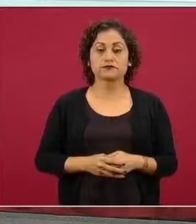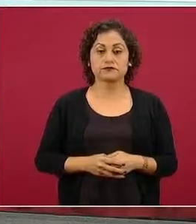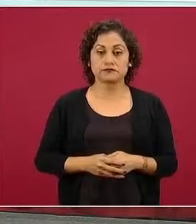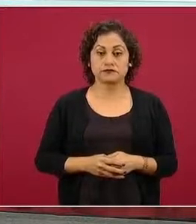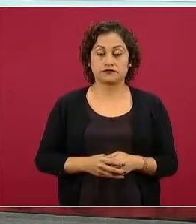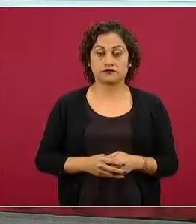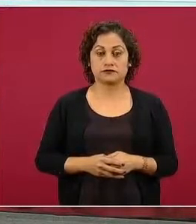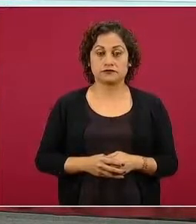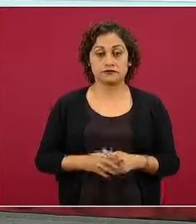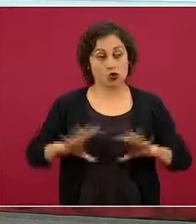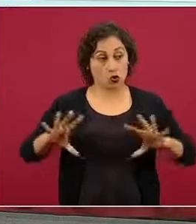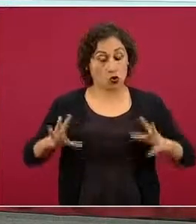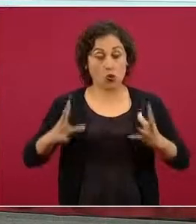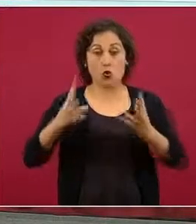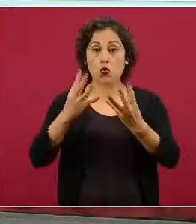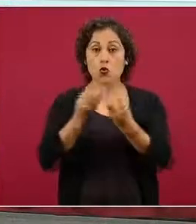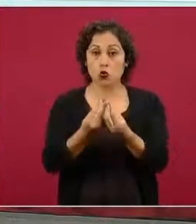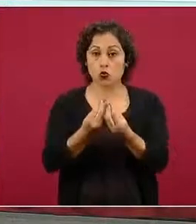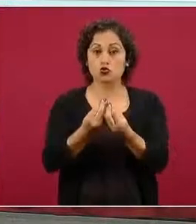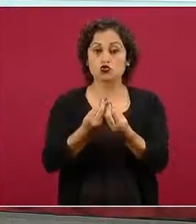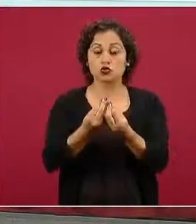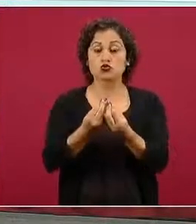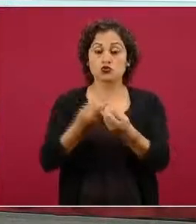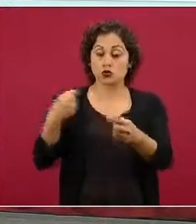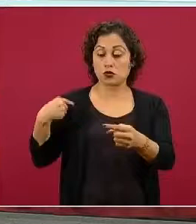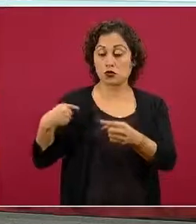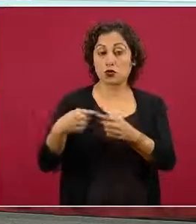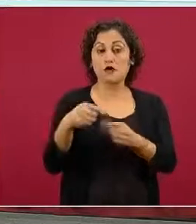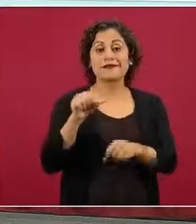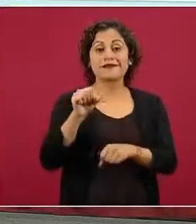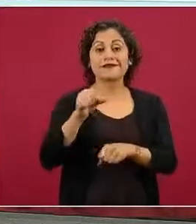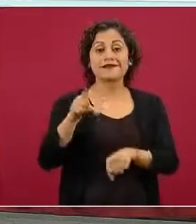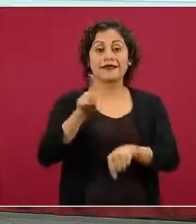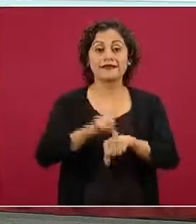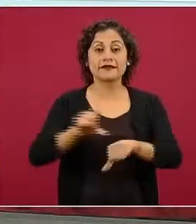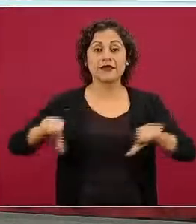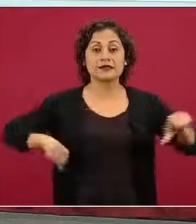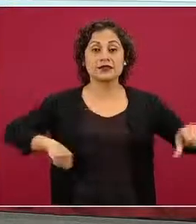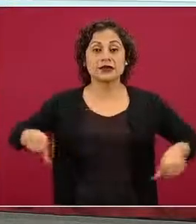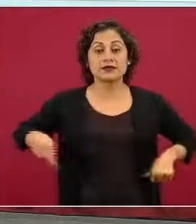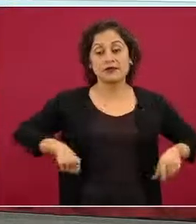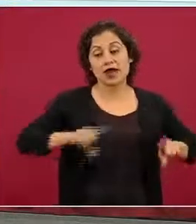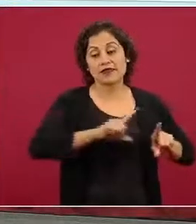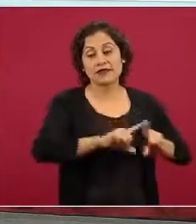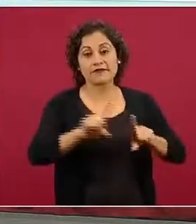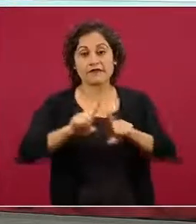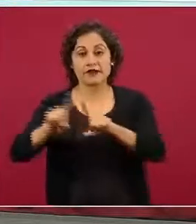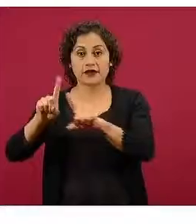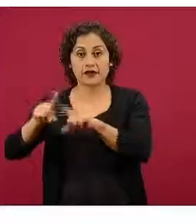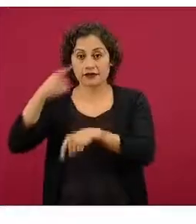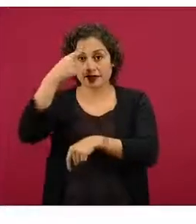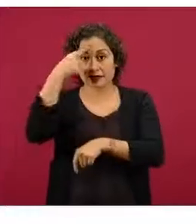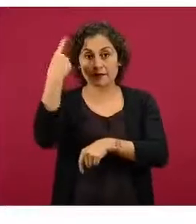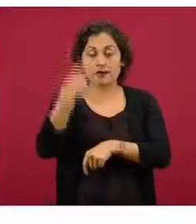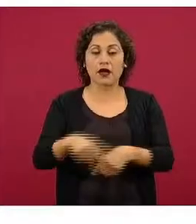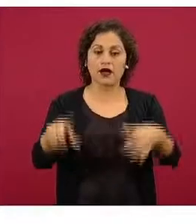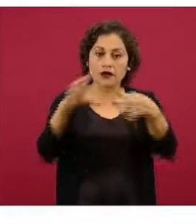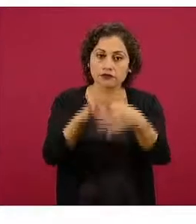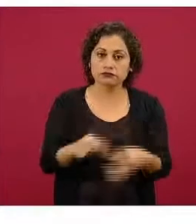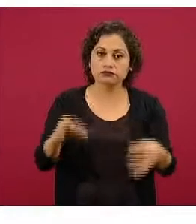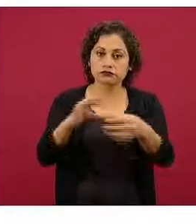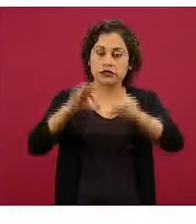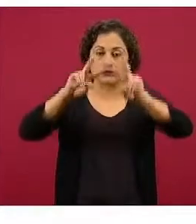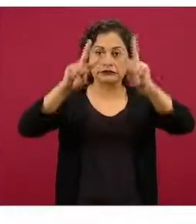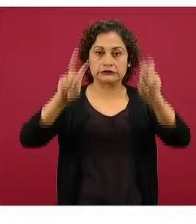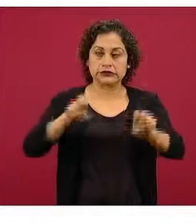Unámonos en esta jornada, estos 16 días de activismo contra la violencia hacia las mujeres, y